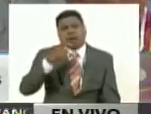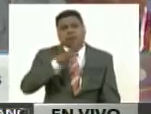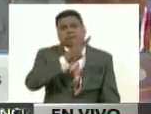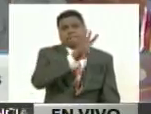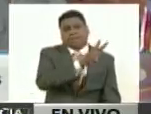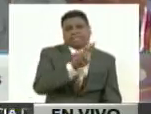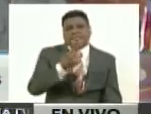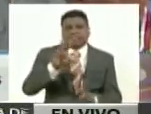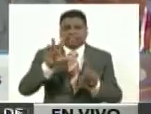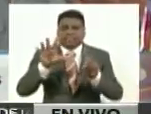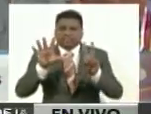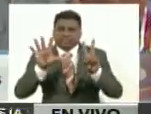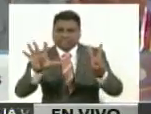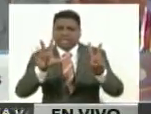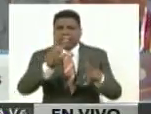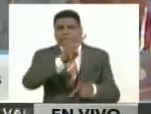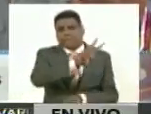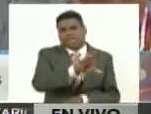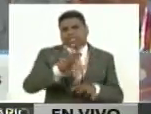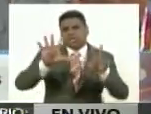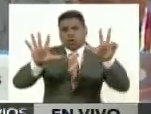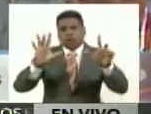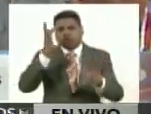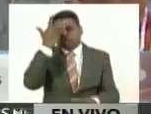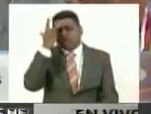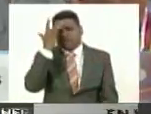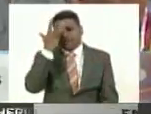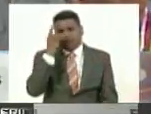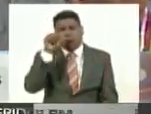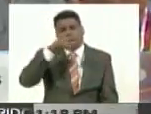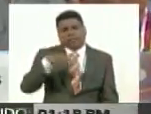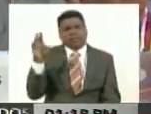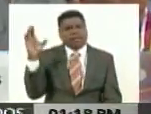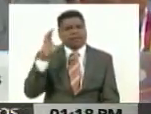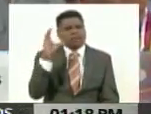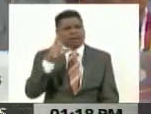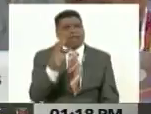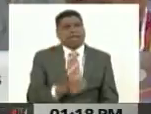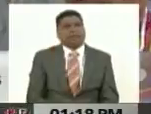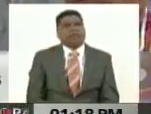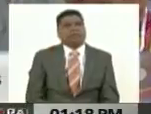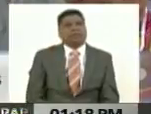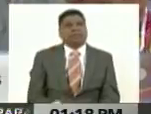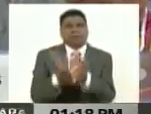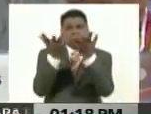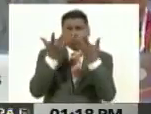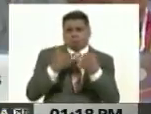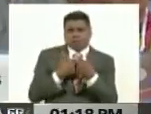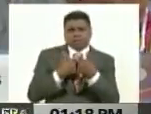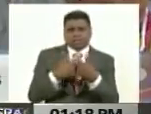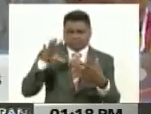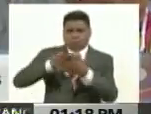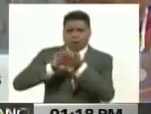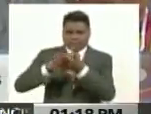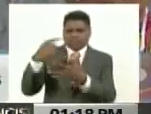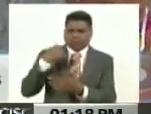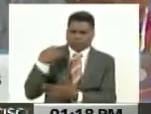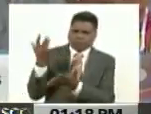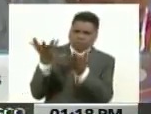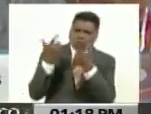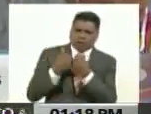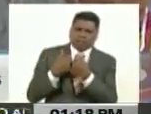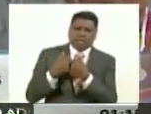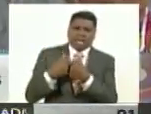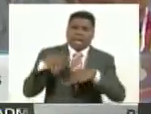febrero. En Caracas, me cuenta el compañero Perejiza, él estaba en el Ministerio de